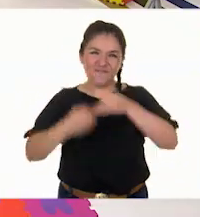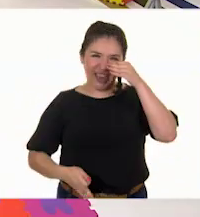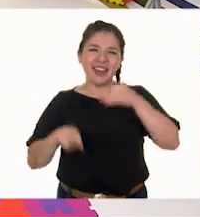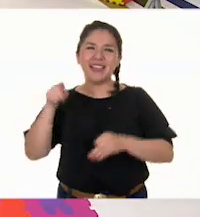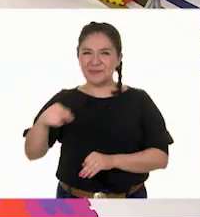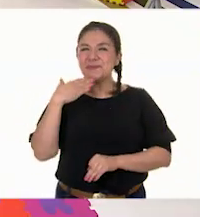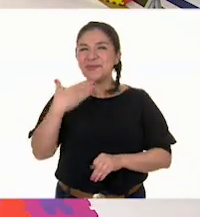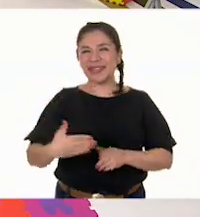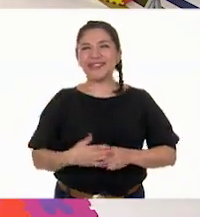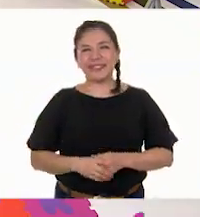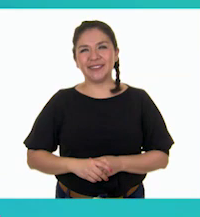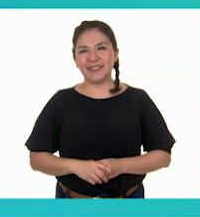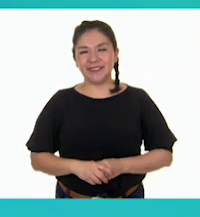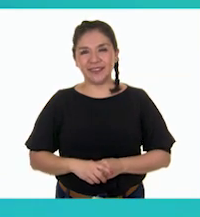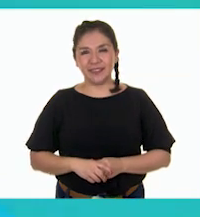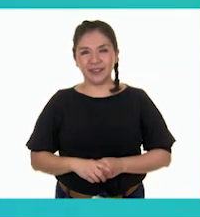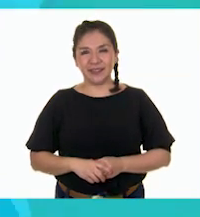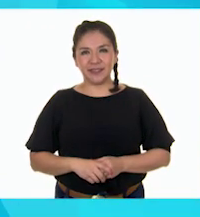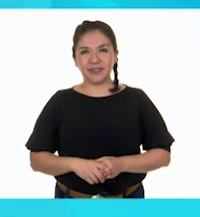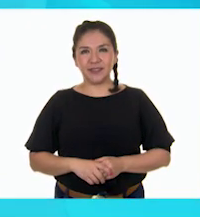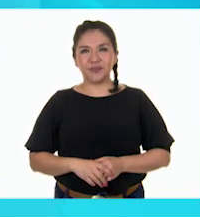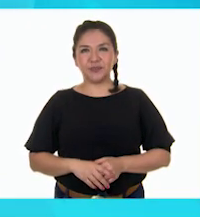los finales. Muy bien.